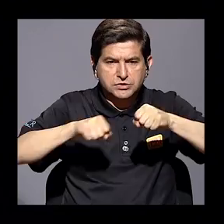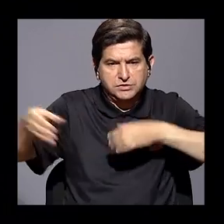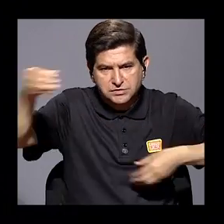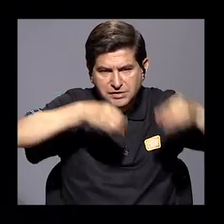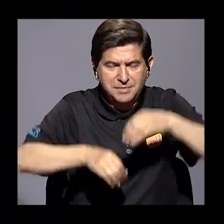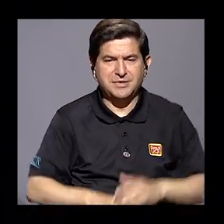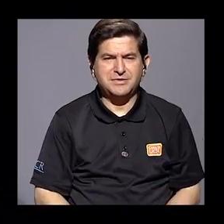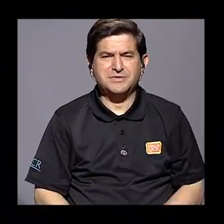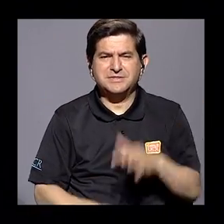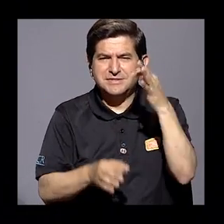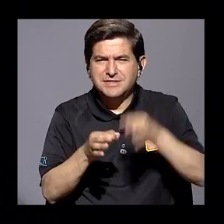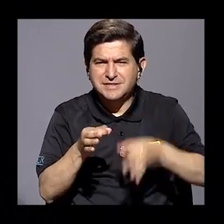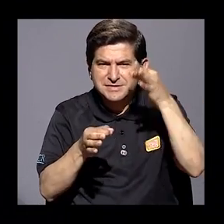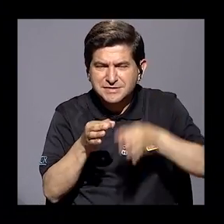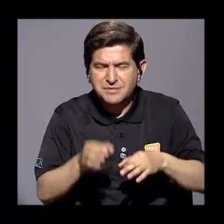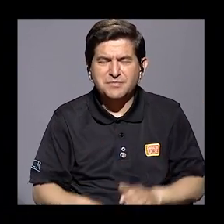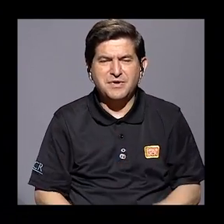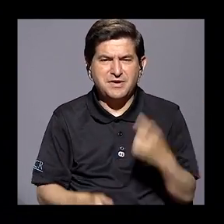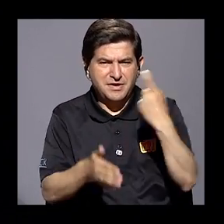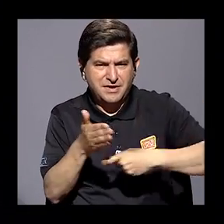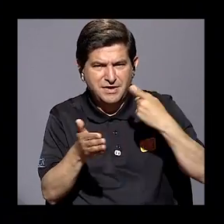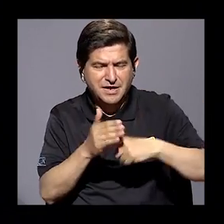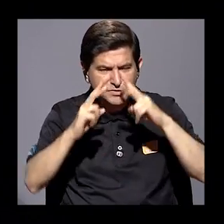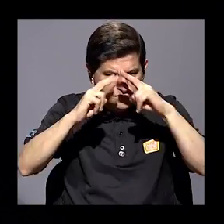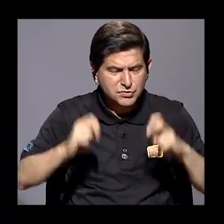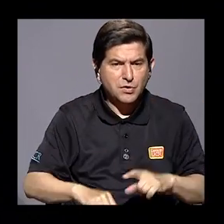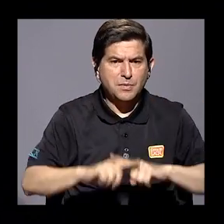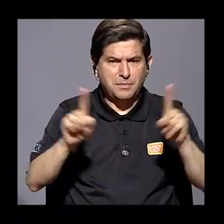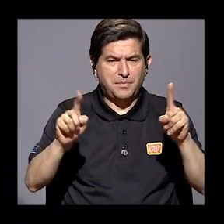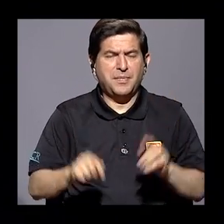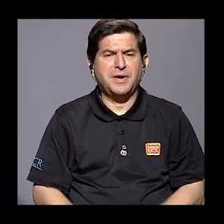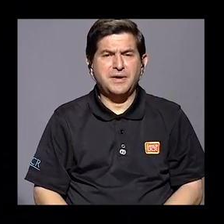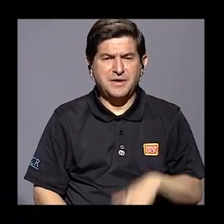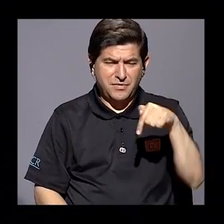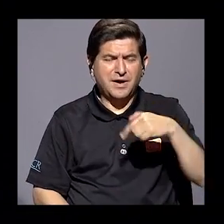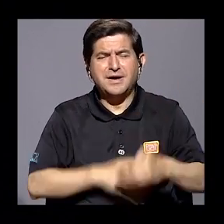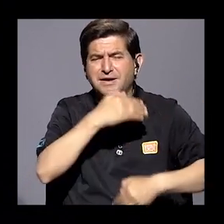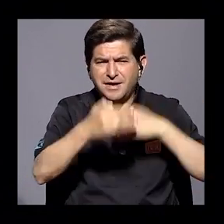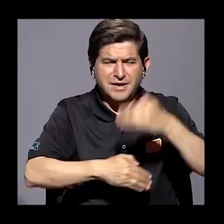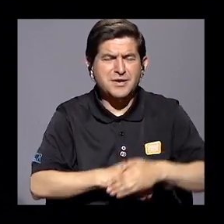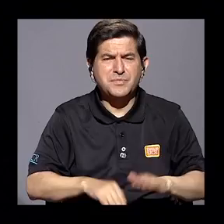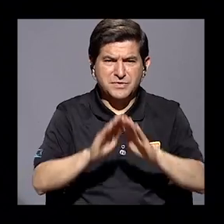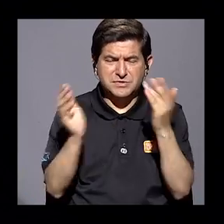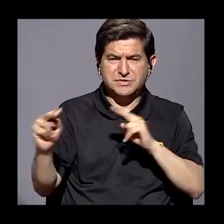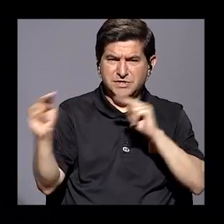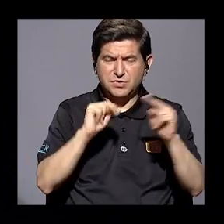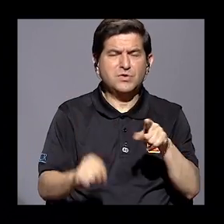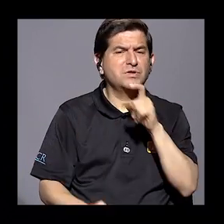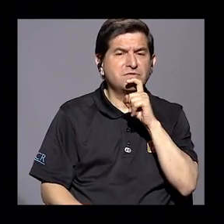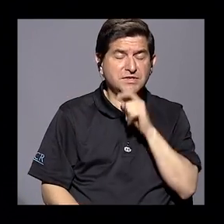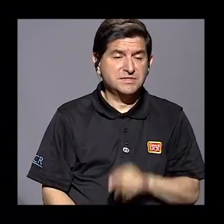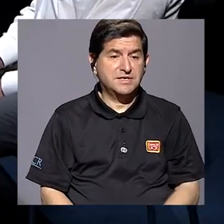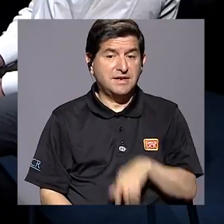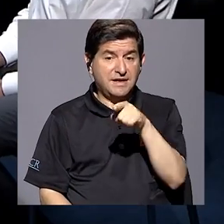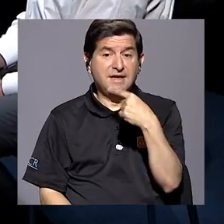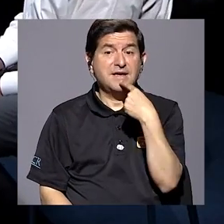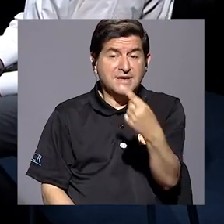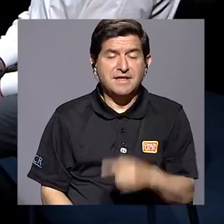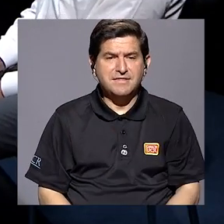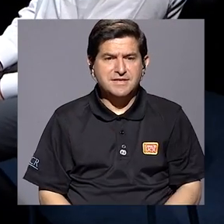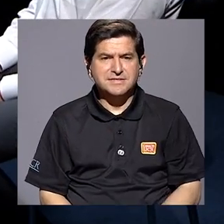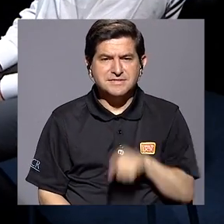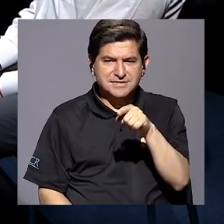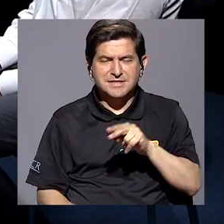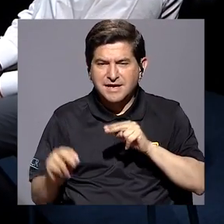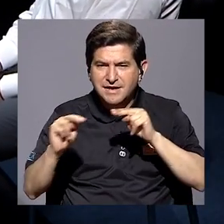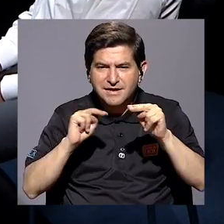por simplificación tributaria pero si hay que hacer simplificación de trámites hay que abrirse un negocio hemos vivido en el esta que se refiere con simplificación confiable a trámites usted